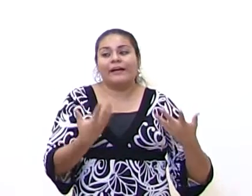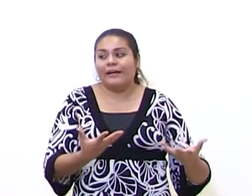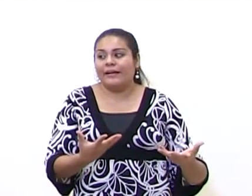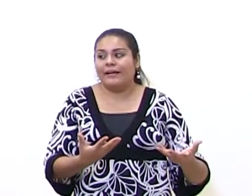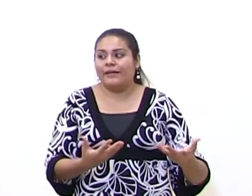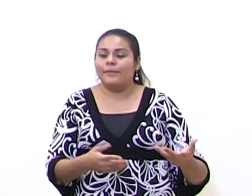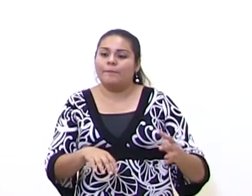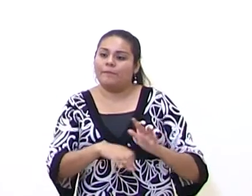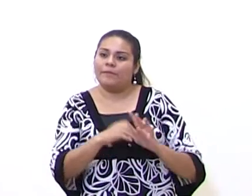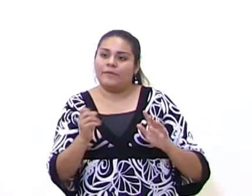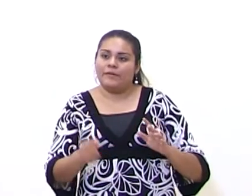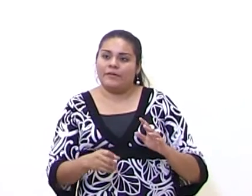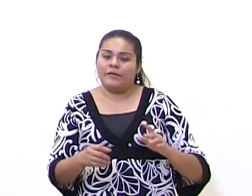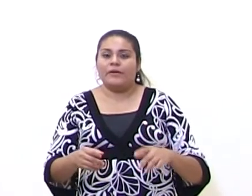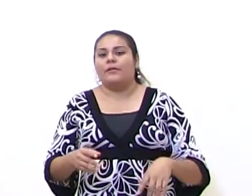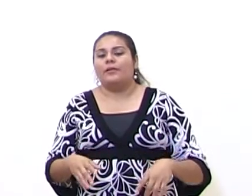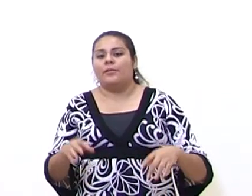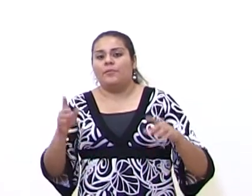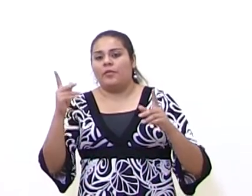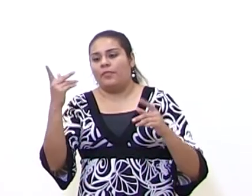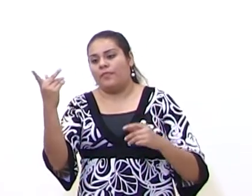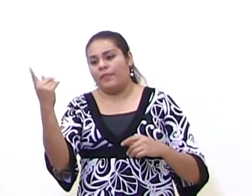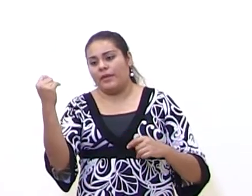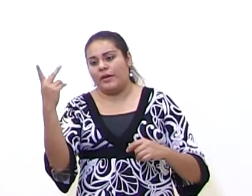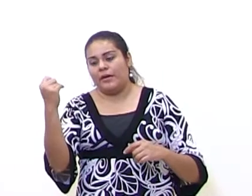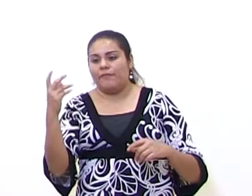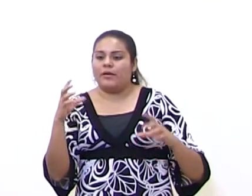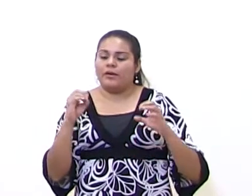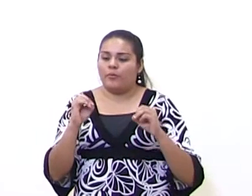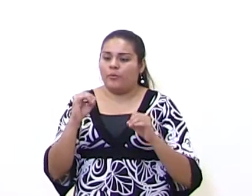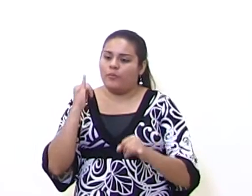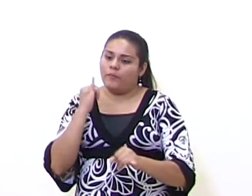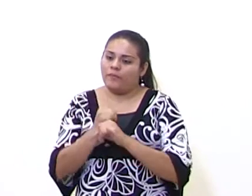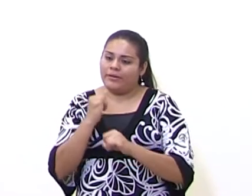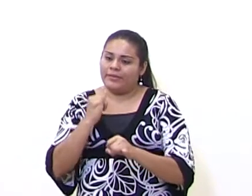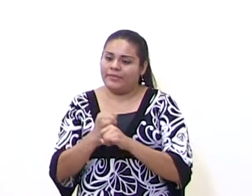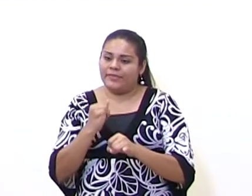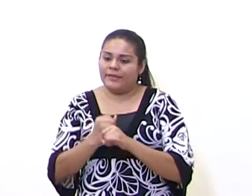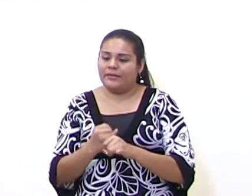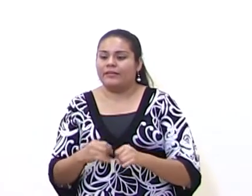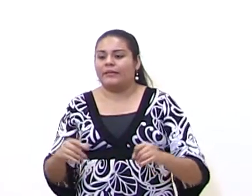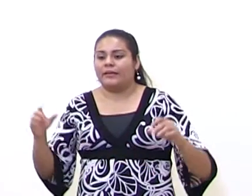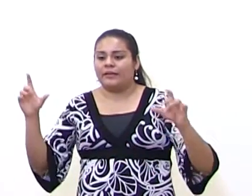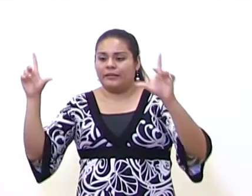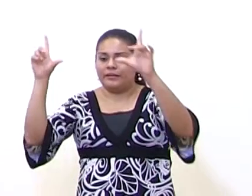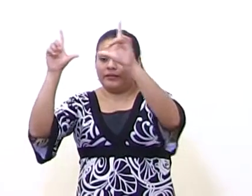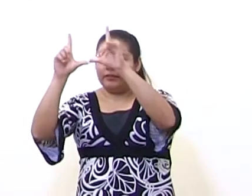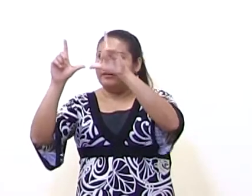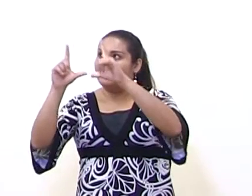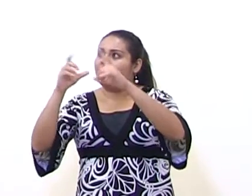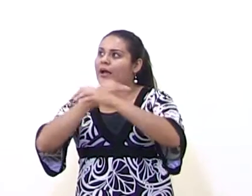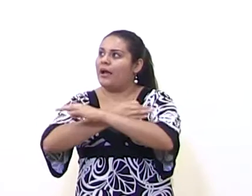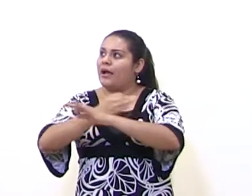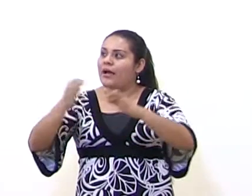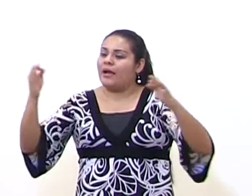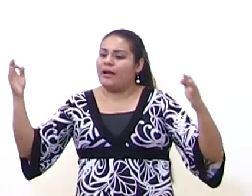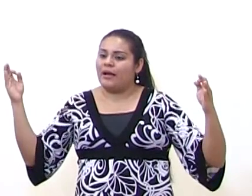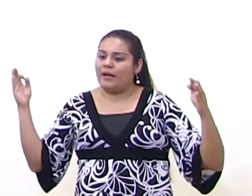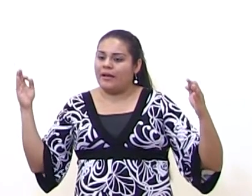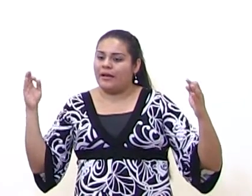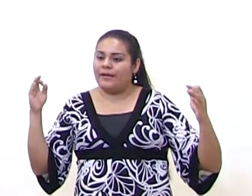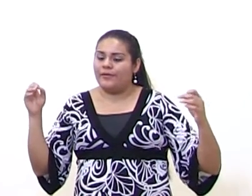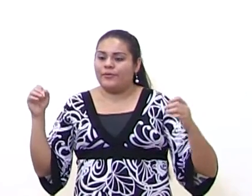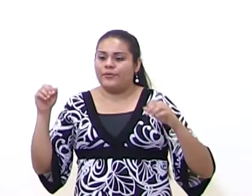ser la televisión, internet, o incluso carteles que van a difundir el